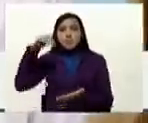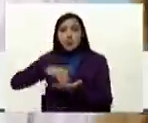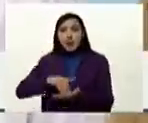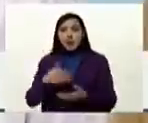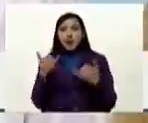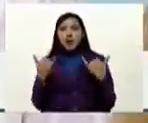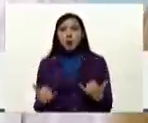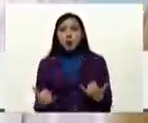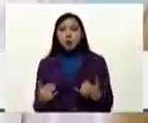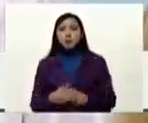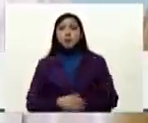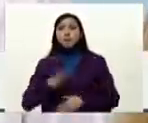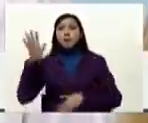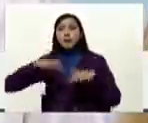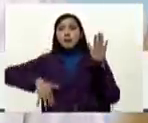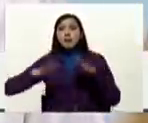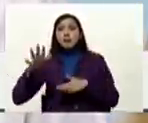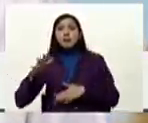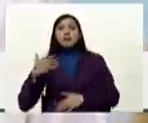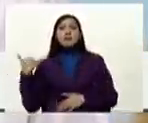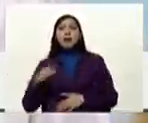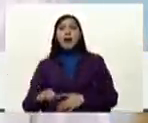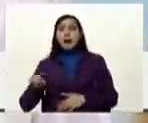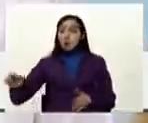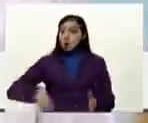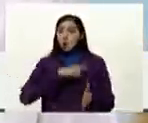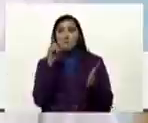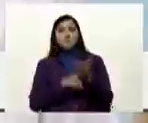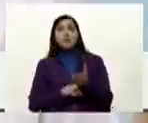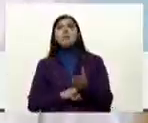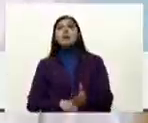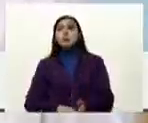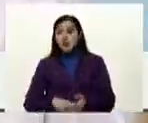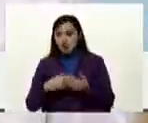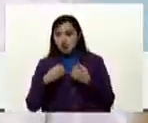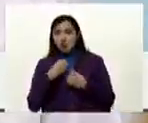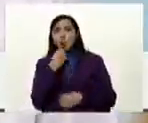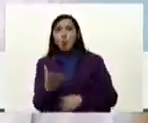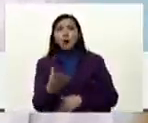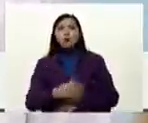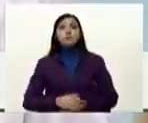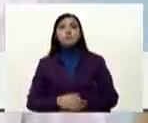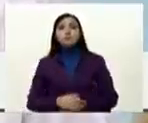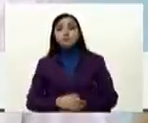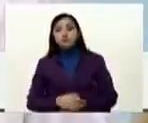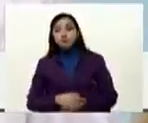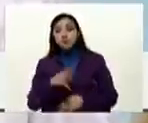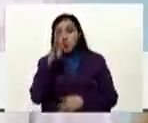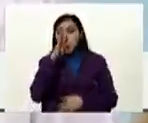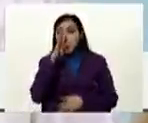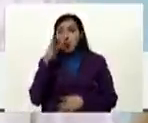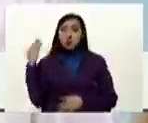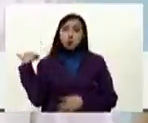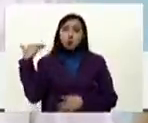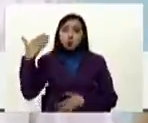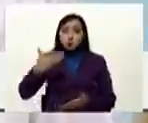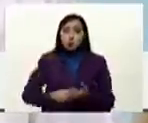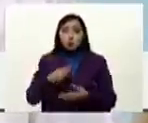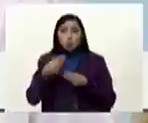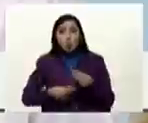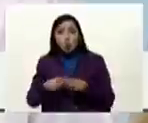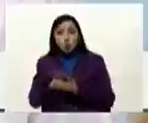día 15 quirófanos 100% operativos. Decir que durante estos 4 años hemos podido alcanzar lo que ha